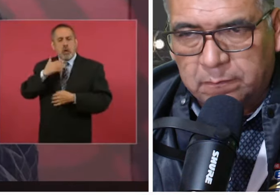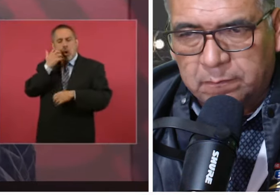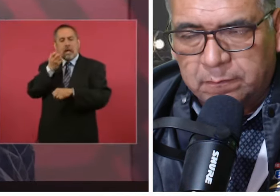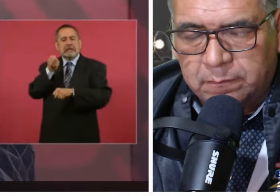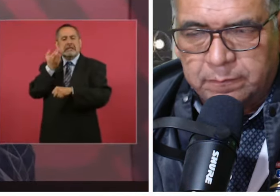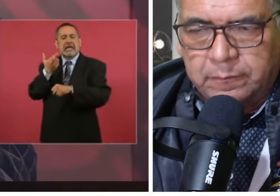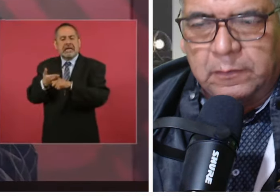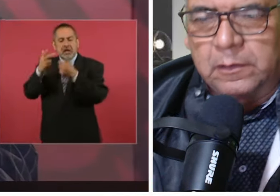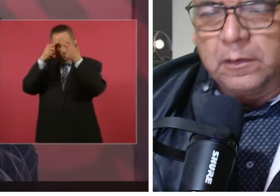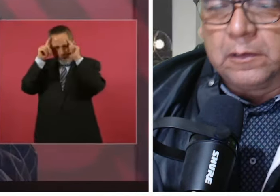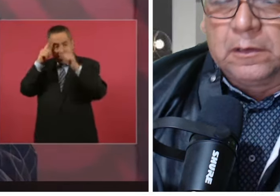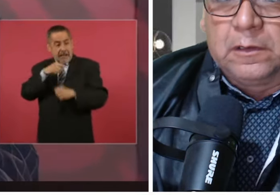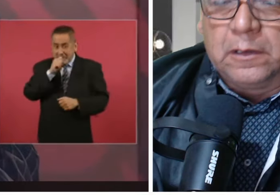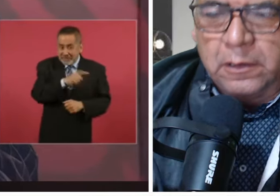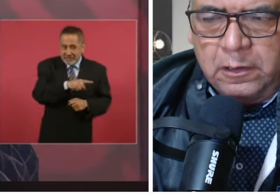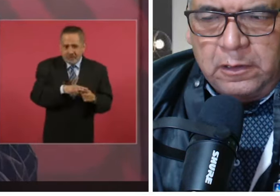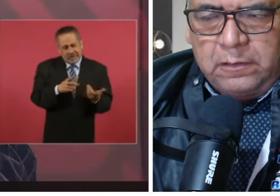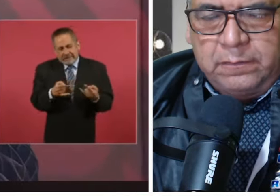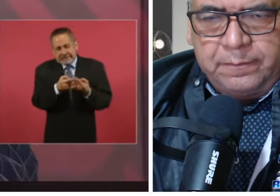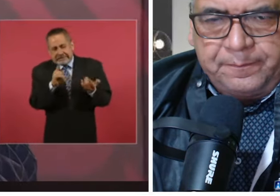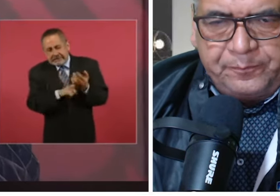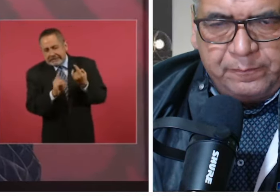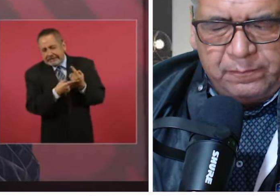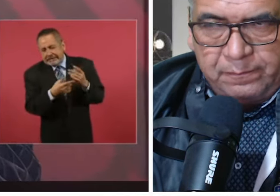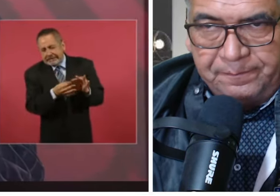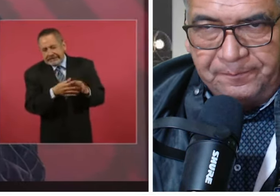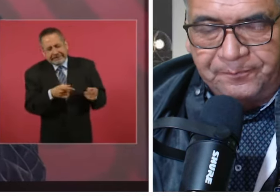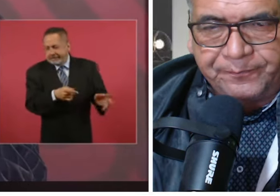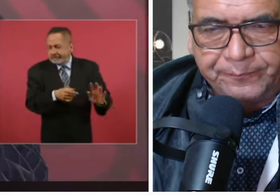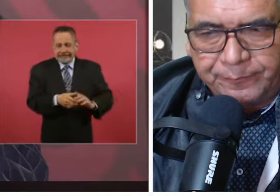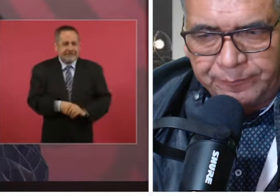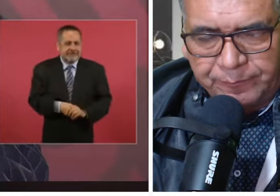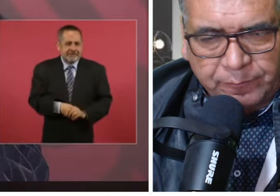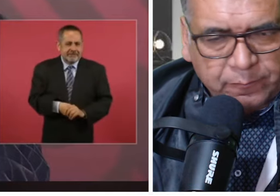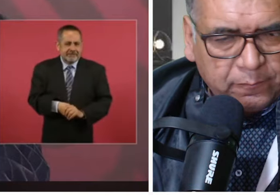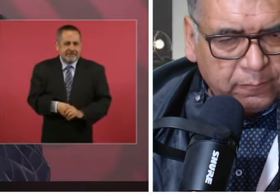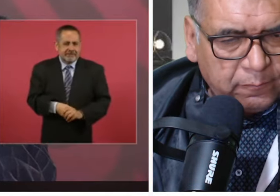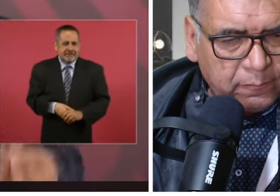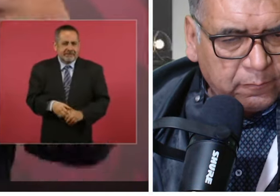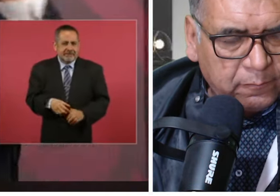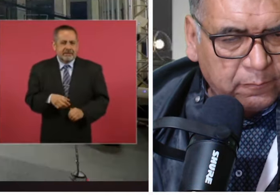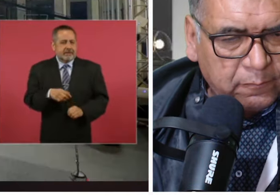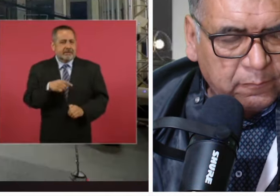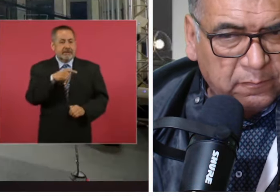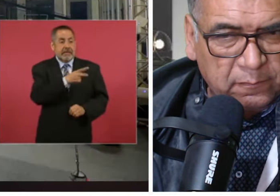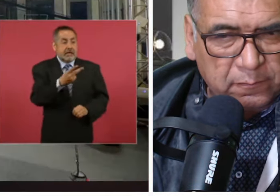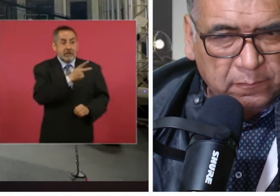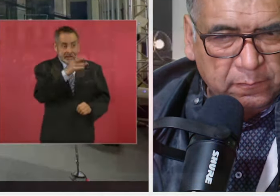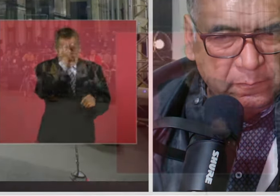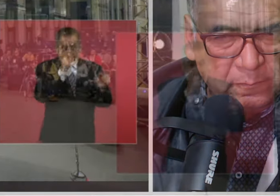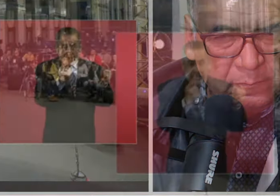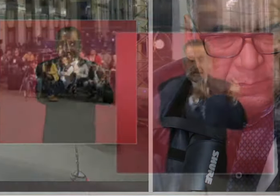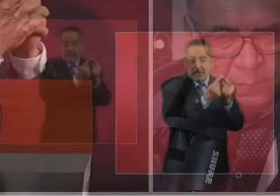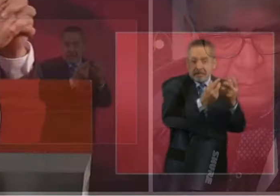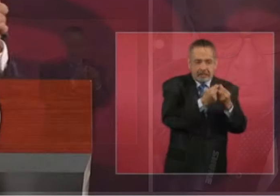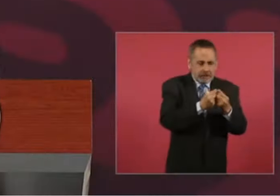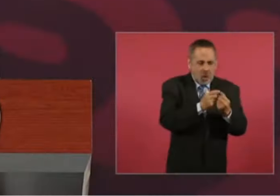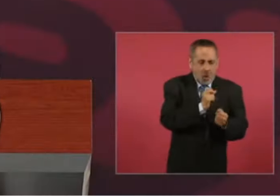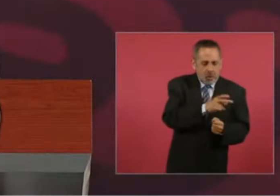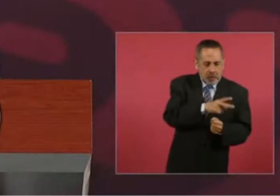futuro. Que es interesante todo eso. Entonces, se presta